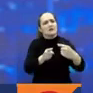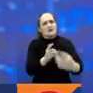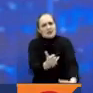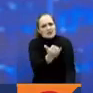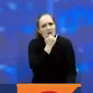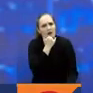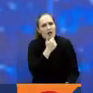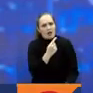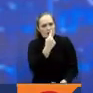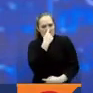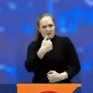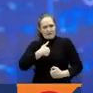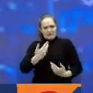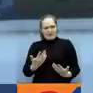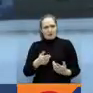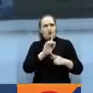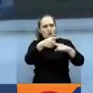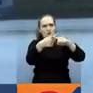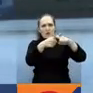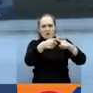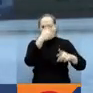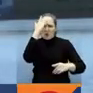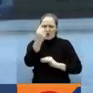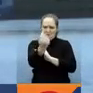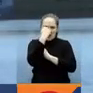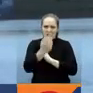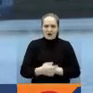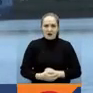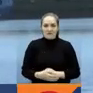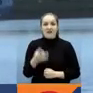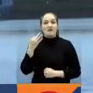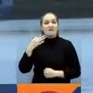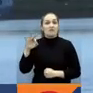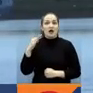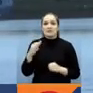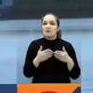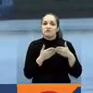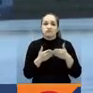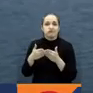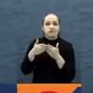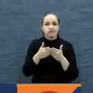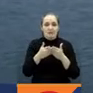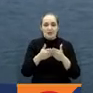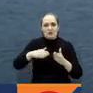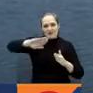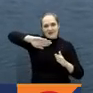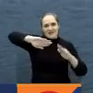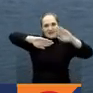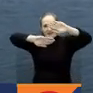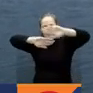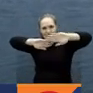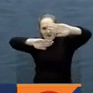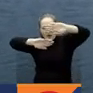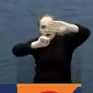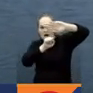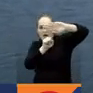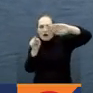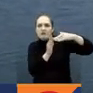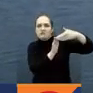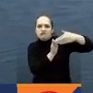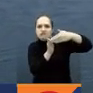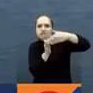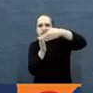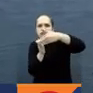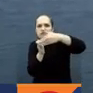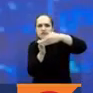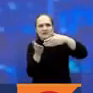lo único que entiende este gobierno británico. El gobierno francés aprovechó el incidente para presionar el regreso de Londres a la mesa de negociación de